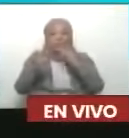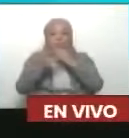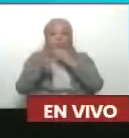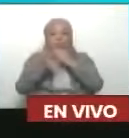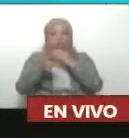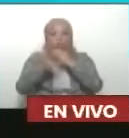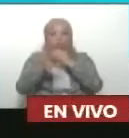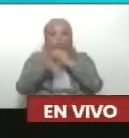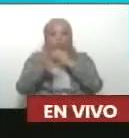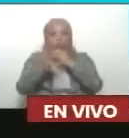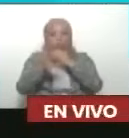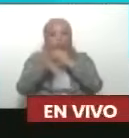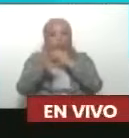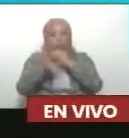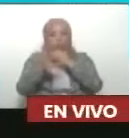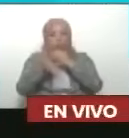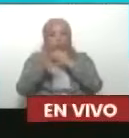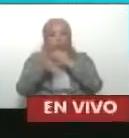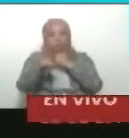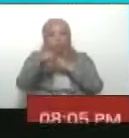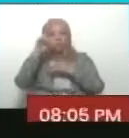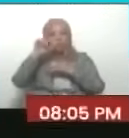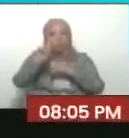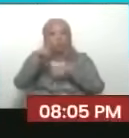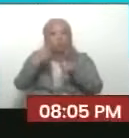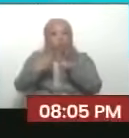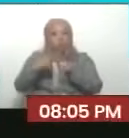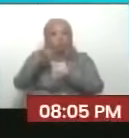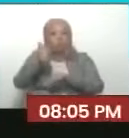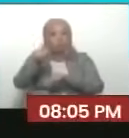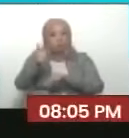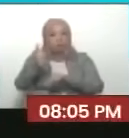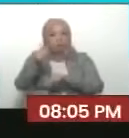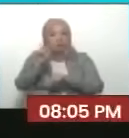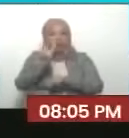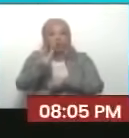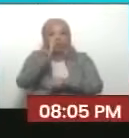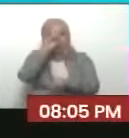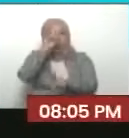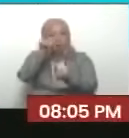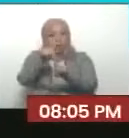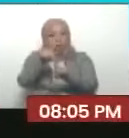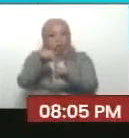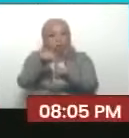tecnológico. Yo lancé el 1x10 por dos vías.